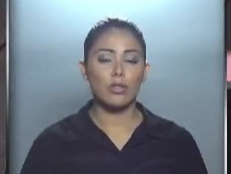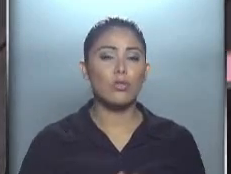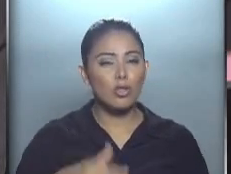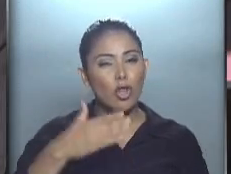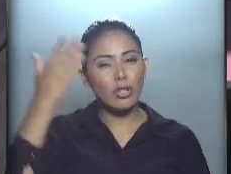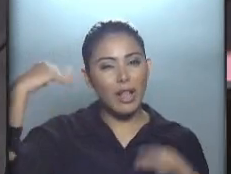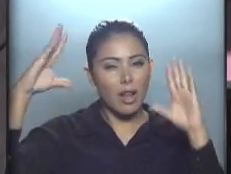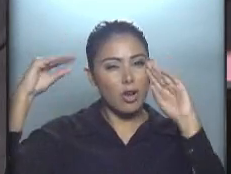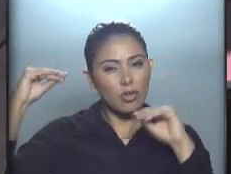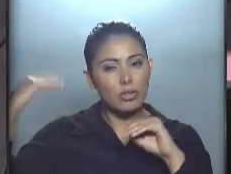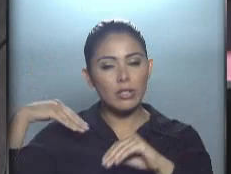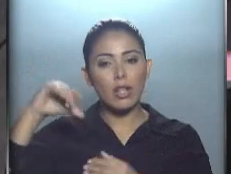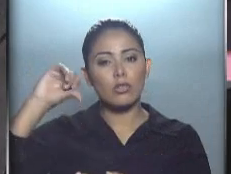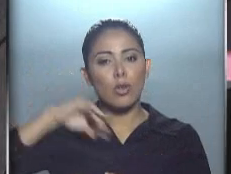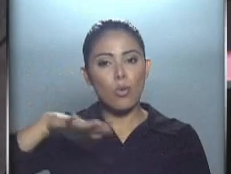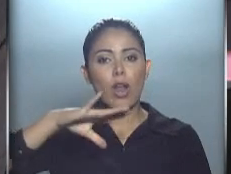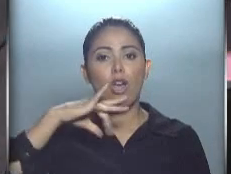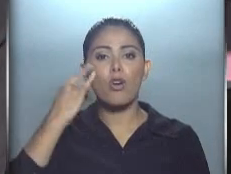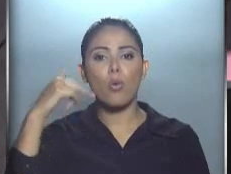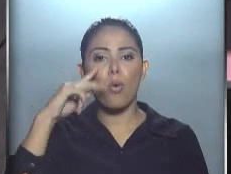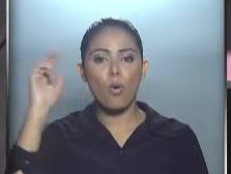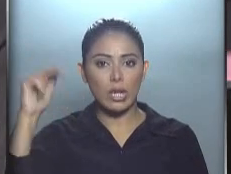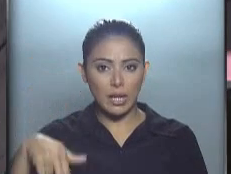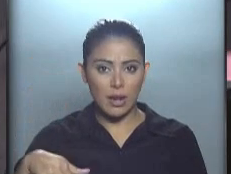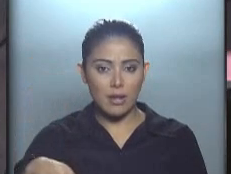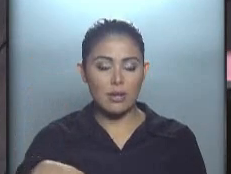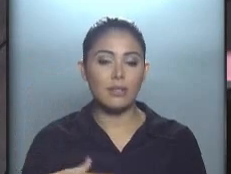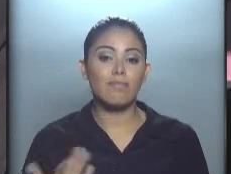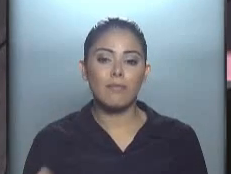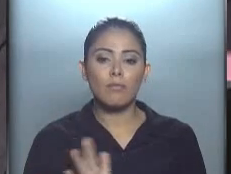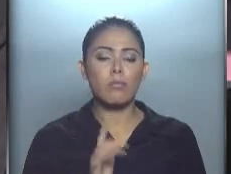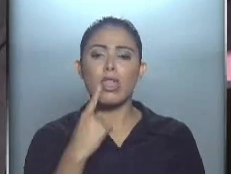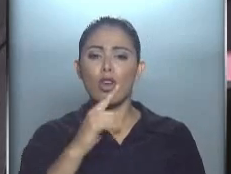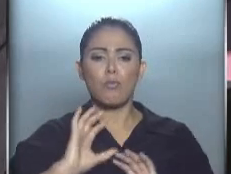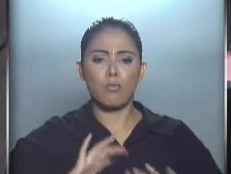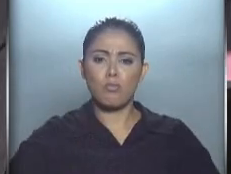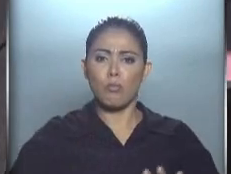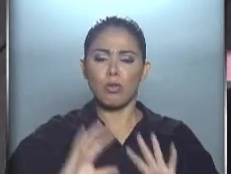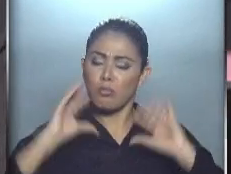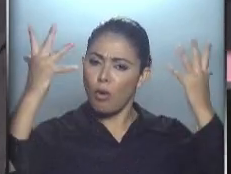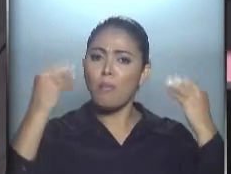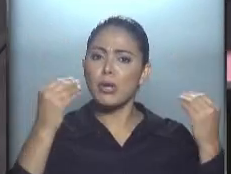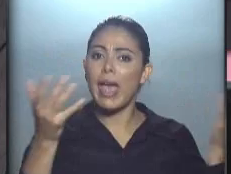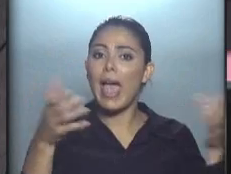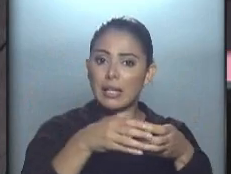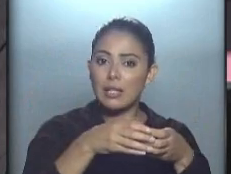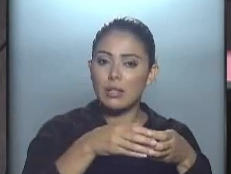noche anterior allí en Junín. Adujo un momento de calentura porque el equipo no reaccionaba. Había